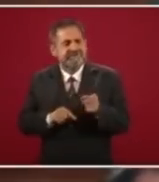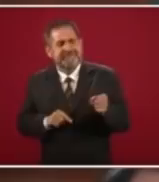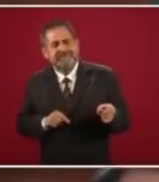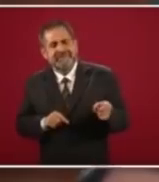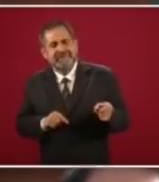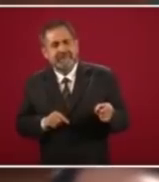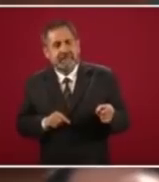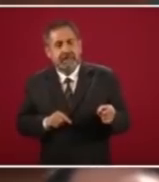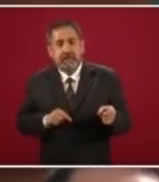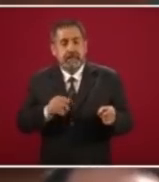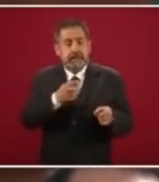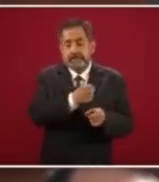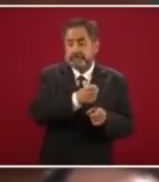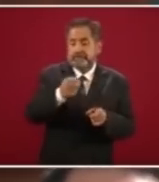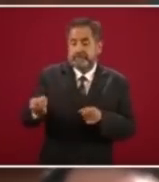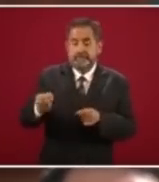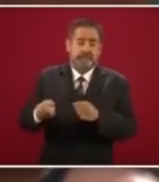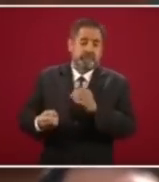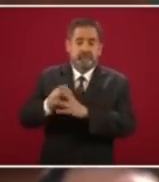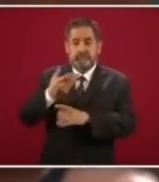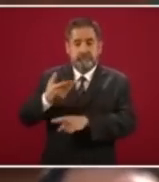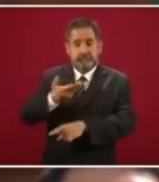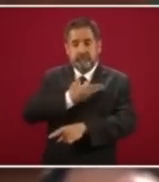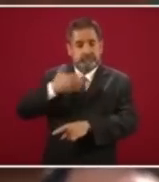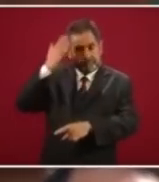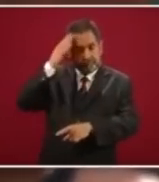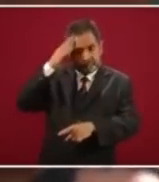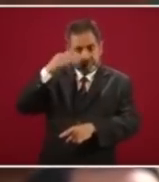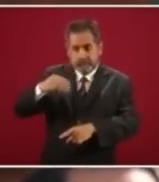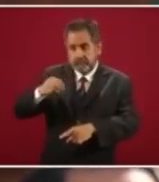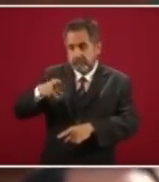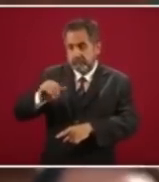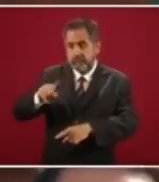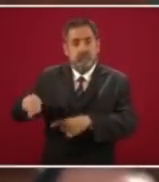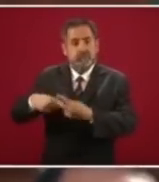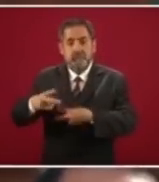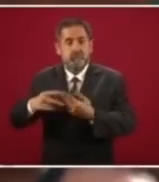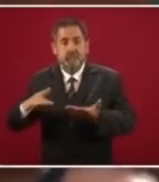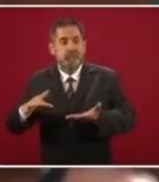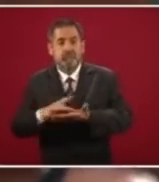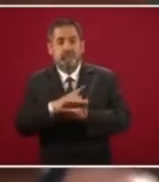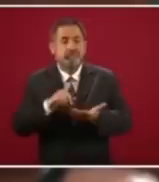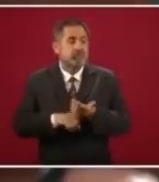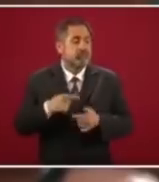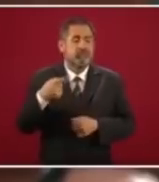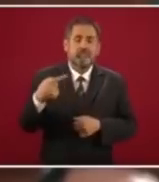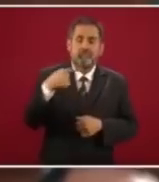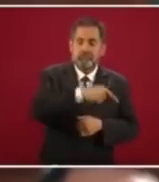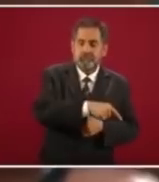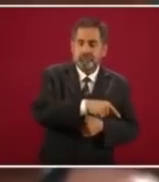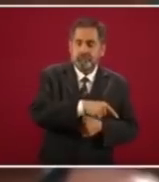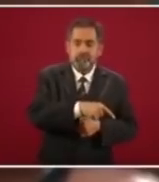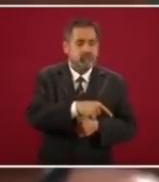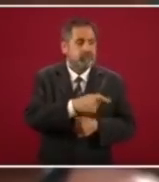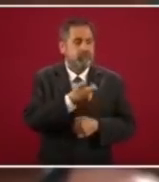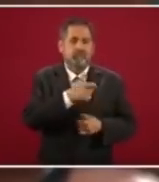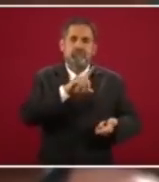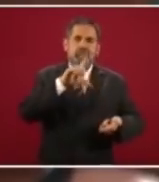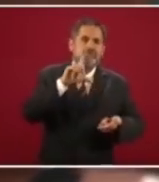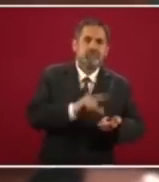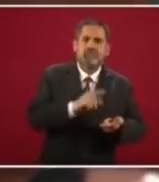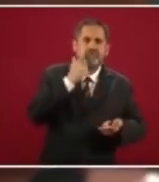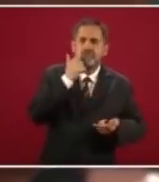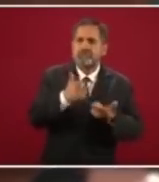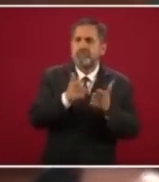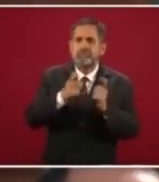quien podría quedarse con la dirigencia de Morena, porque son quienes no apoyaron la baja de los recursos a los partidos